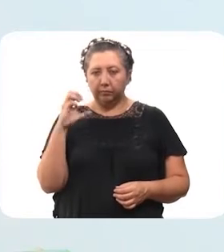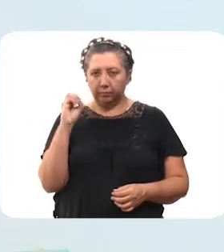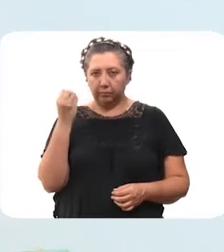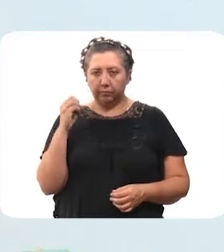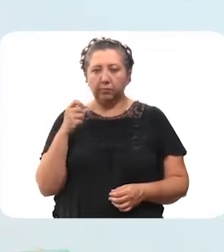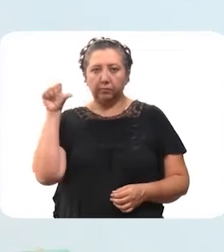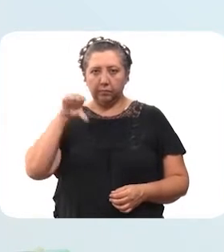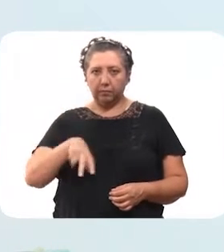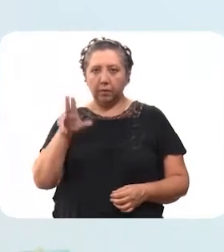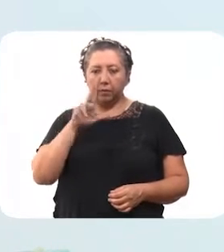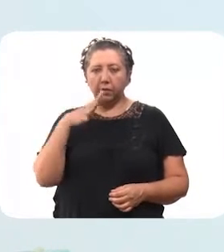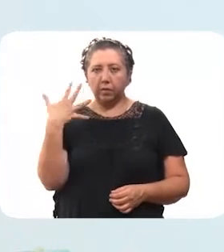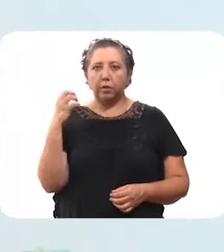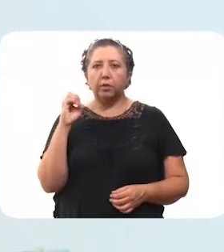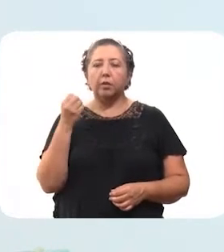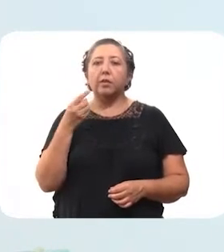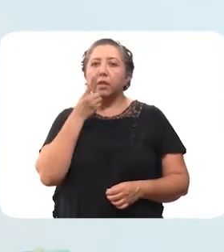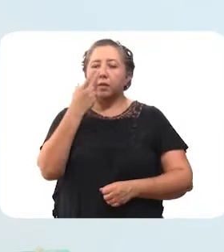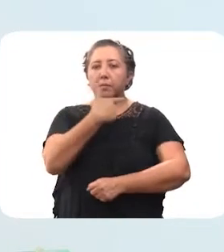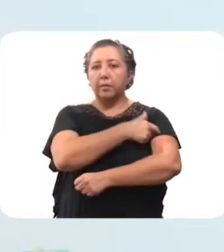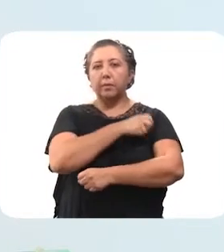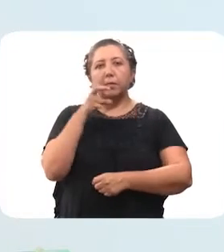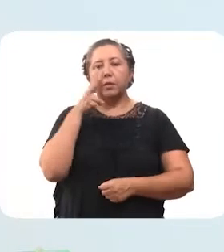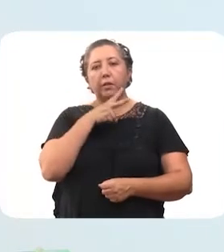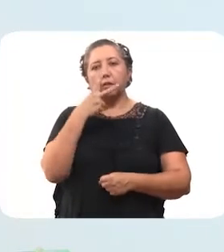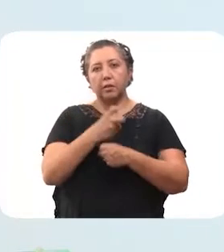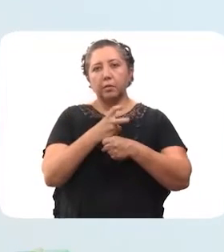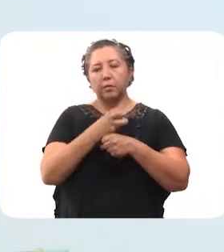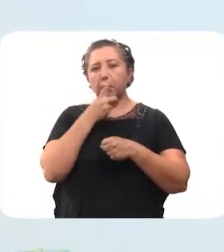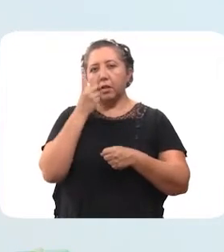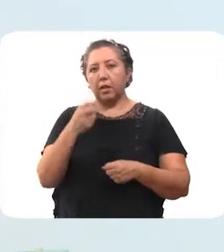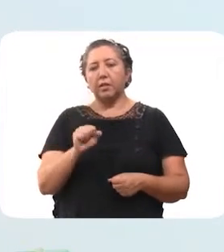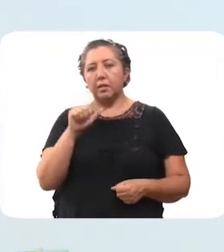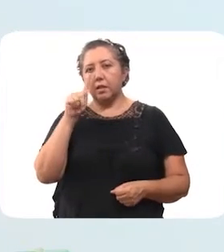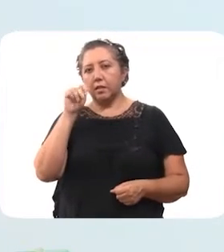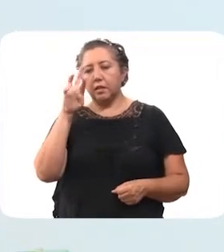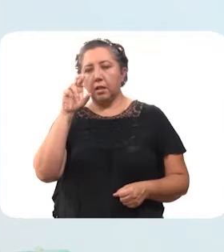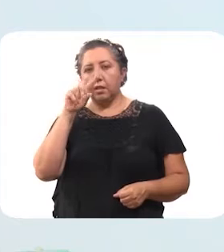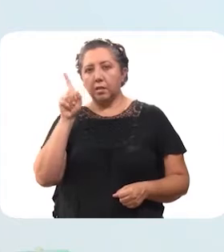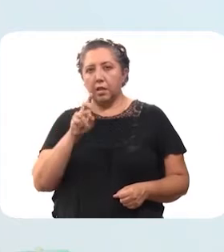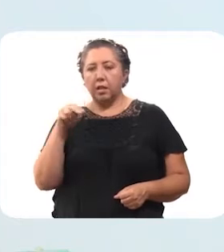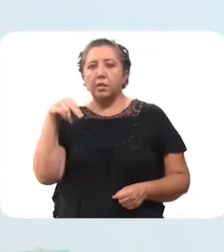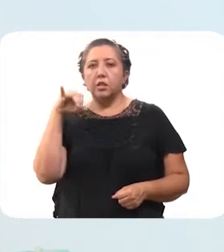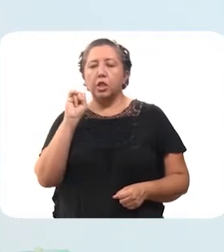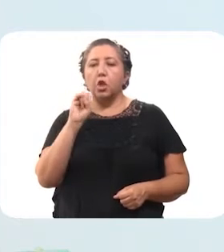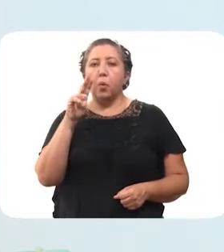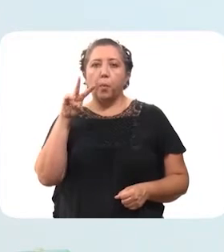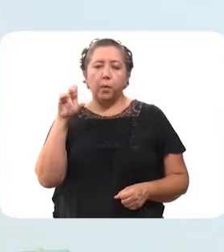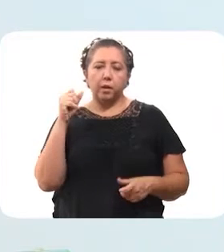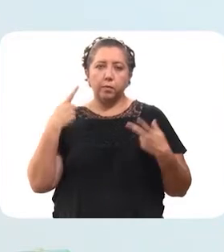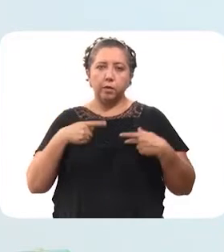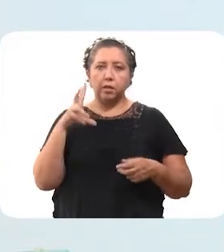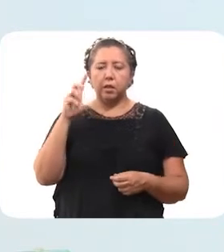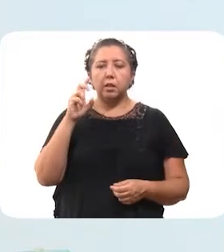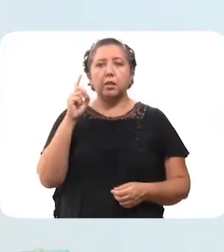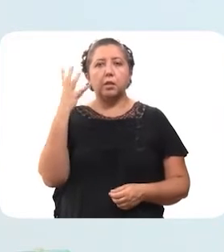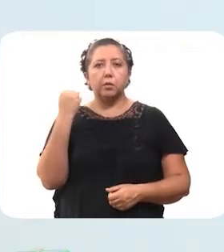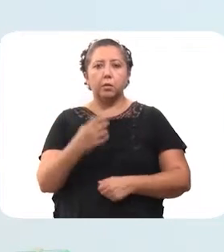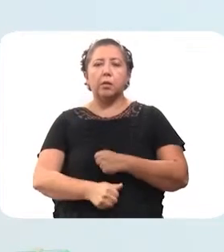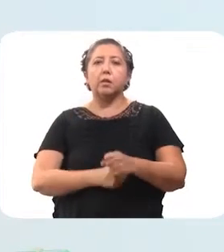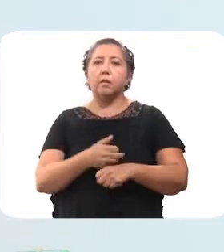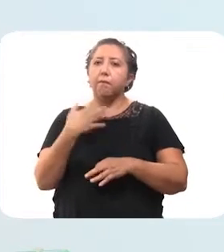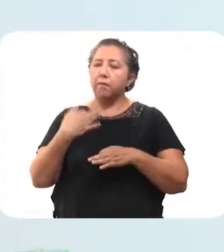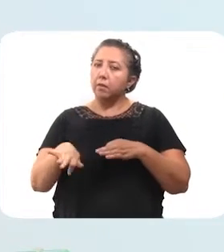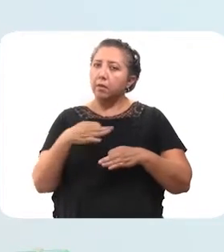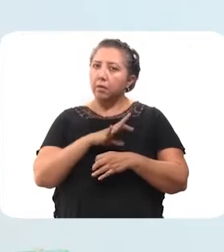de octubre. Hoy, martes 5 de octubre, se aplicaron en Valladolid segundas dosis de la vacuna AstraZeneca y Sinovac a la población de 30 a 39 años que